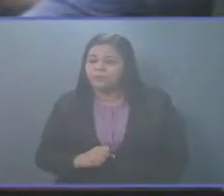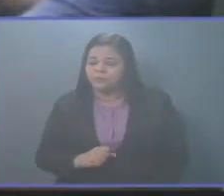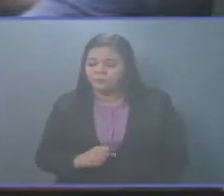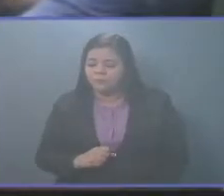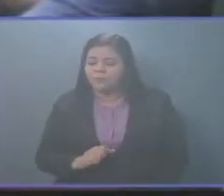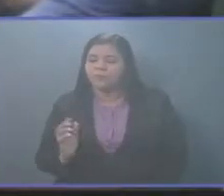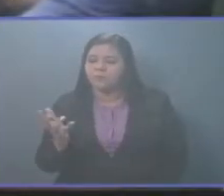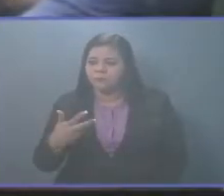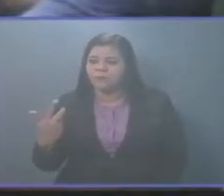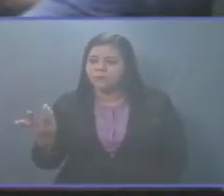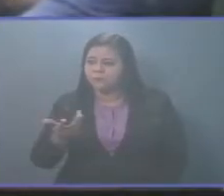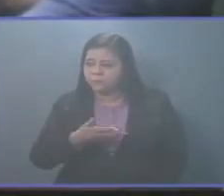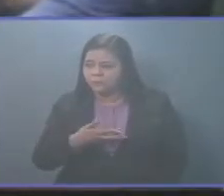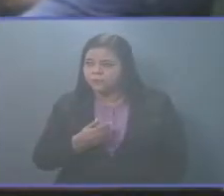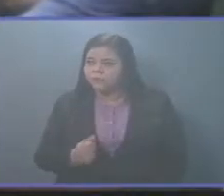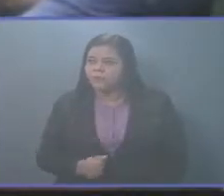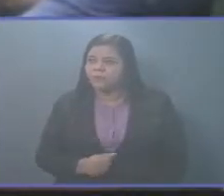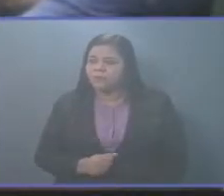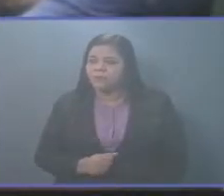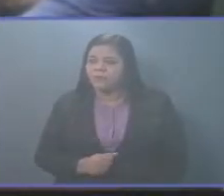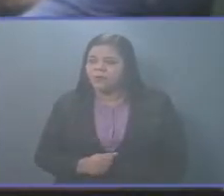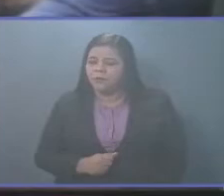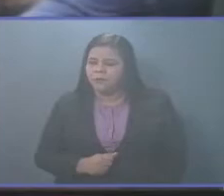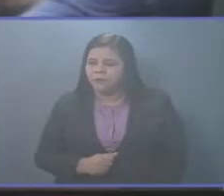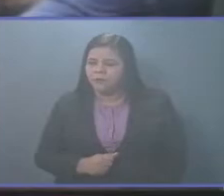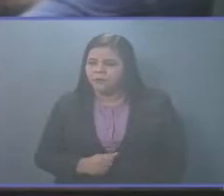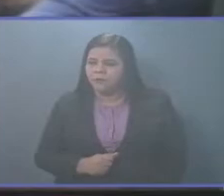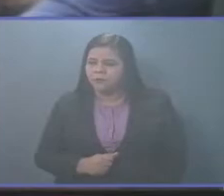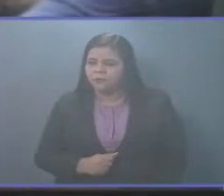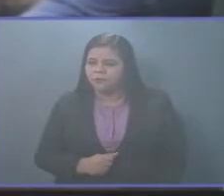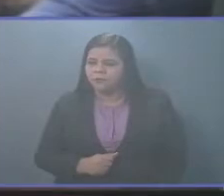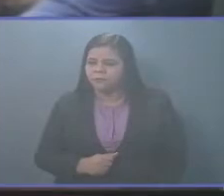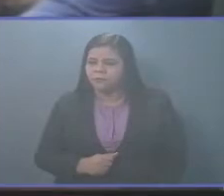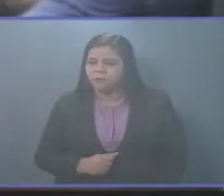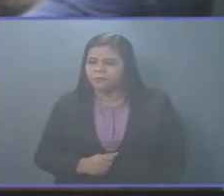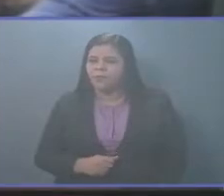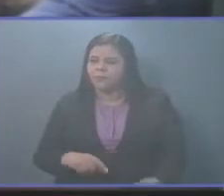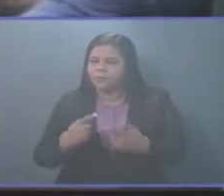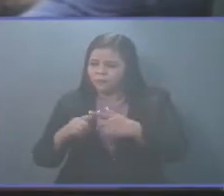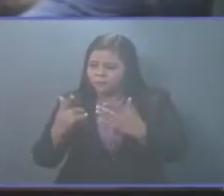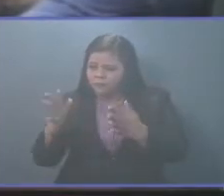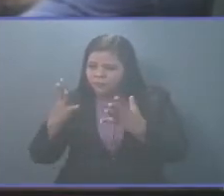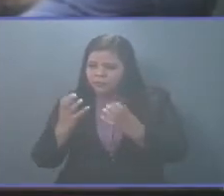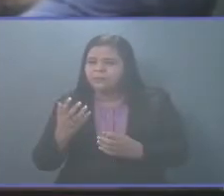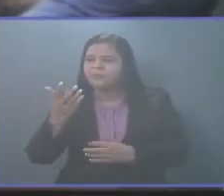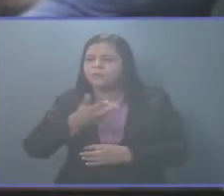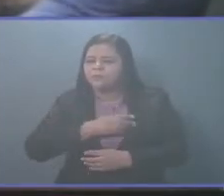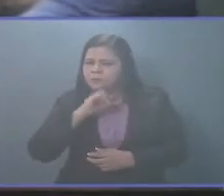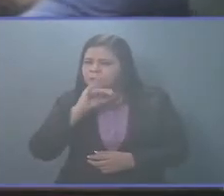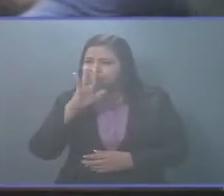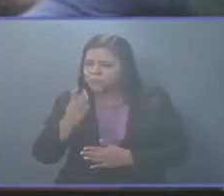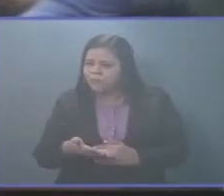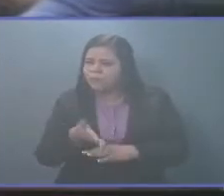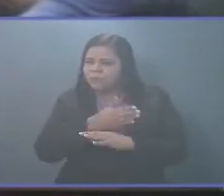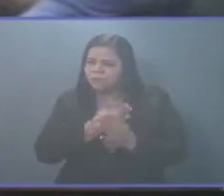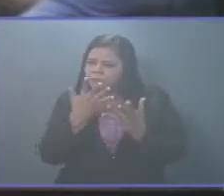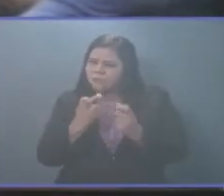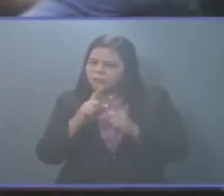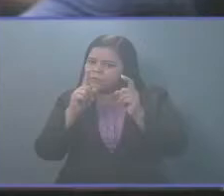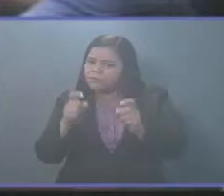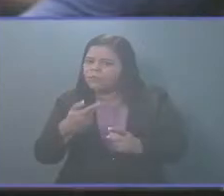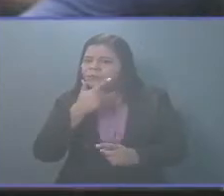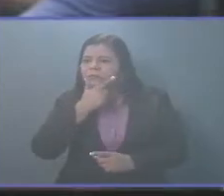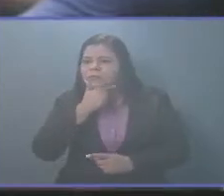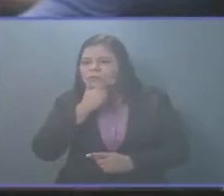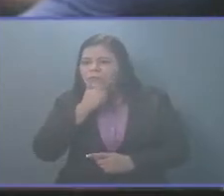¿Procedemos con la respuesta? Quizás, ¿quiere usted? Por favor, no, continúe. Bueno, le comentaba que teníamos una pregunta, ¿han